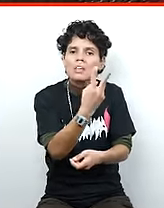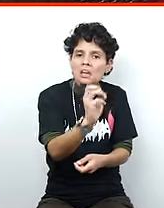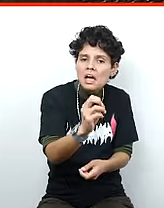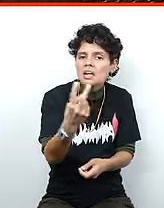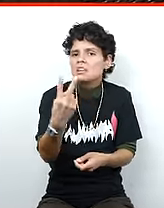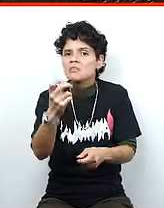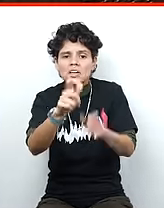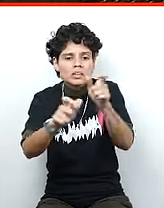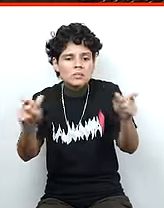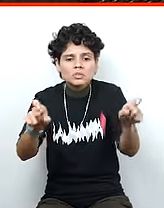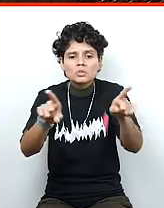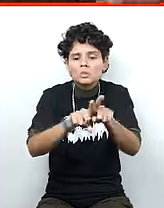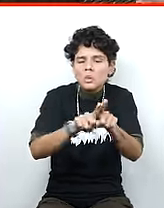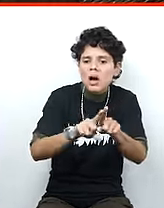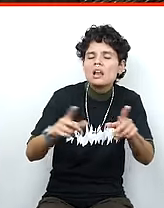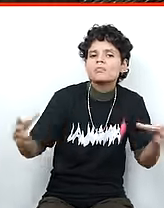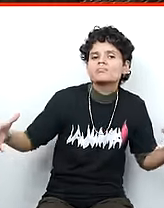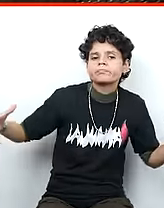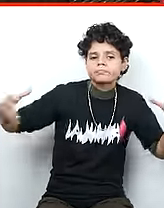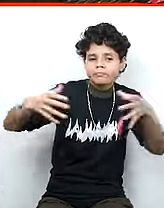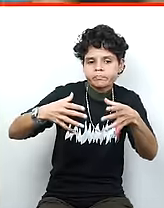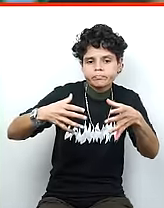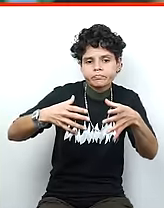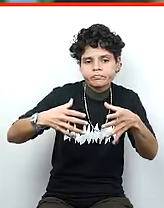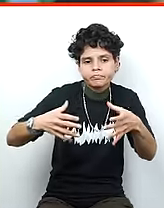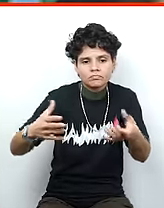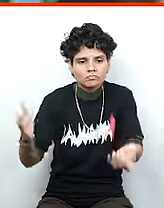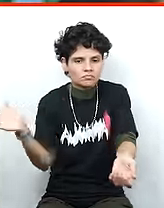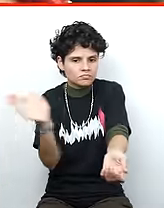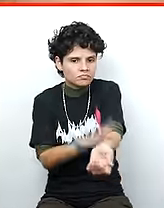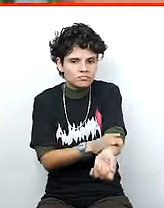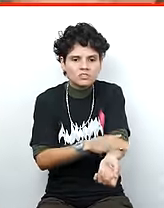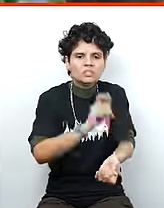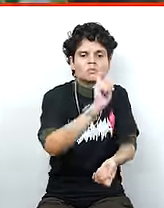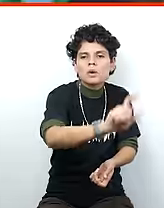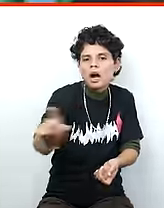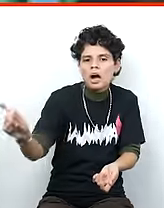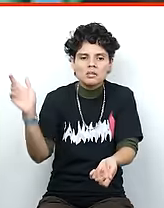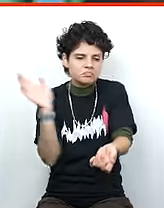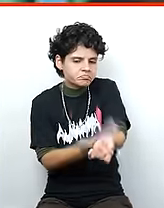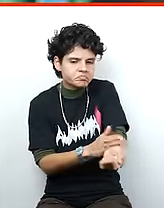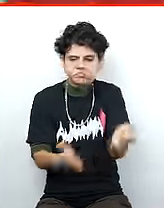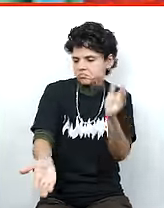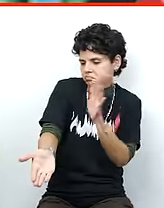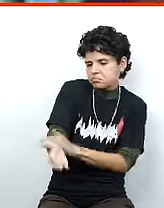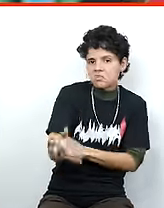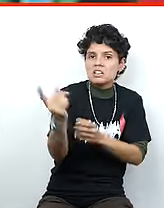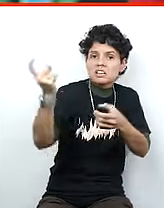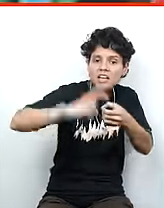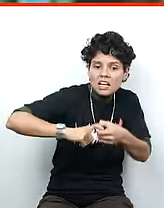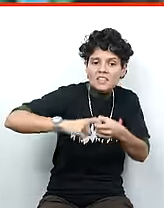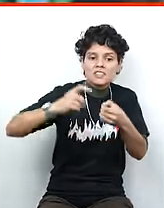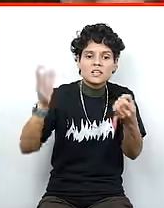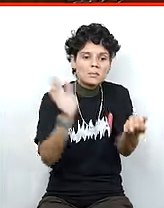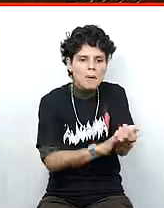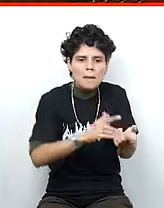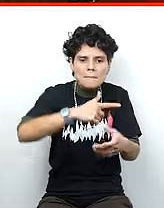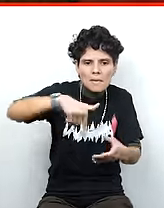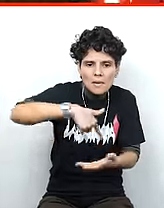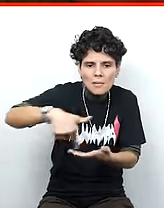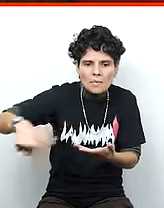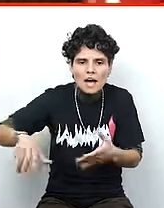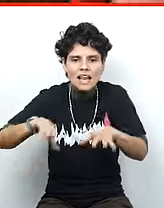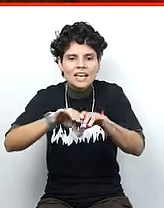Y es bonita la escena, la foto con 20 o 30. Llego, tiro la weá, me tatúo, pa, quien se quiere tatuar, inscríbanse, papá, tatar,